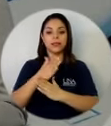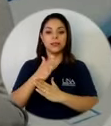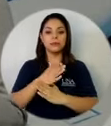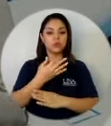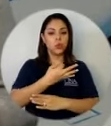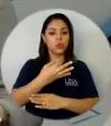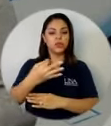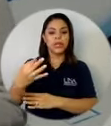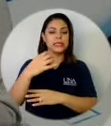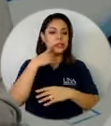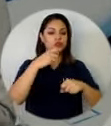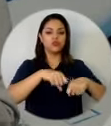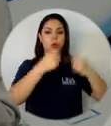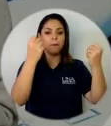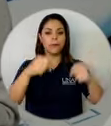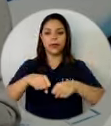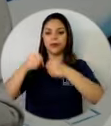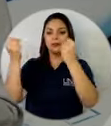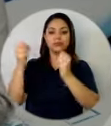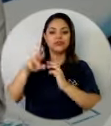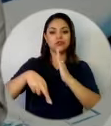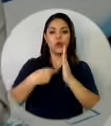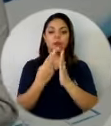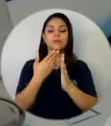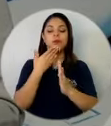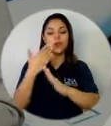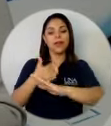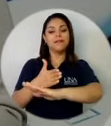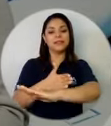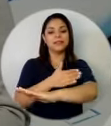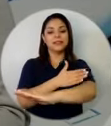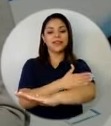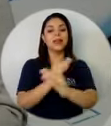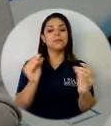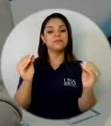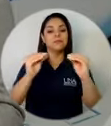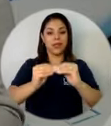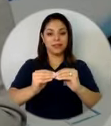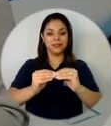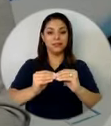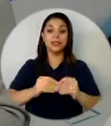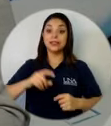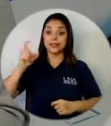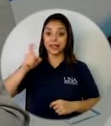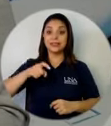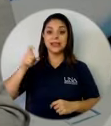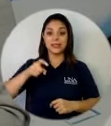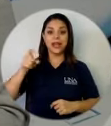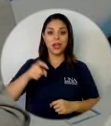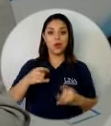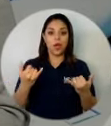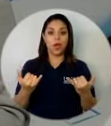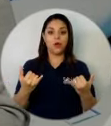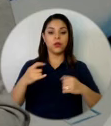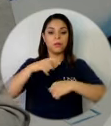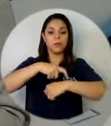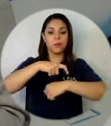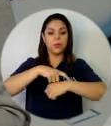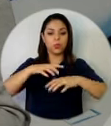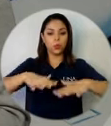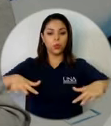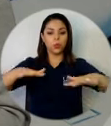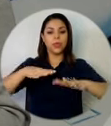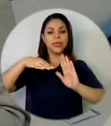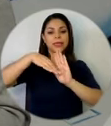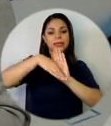a día, y empezar a romperlos nos va a ayudar a avanzar muchísimo más, que es necesario en un contexto de crisis y